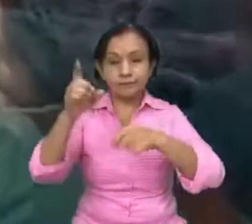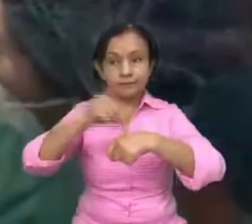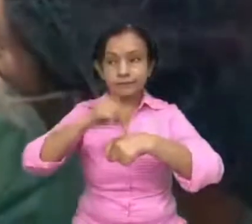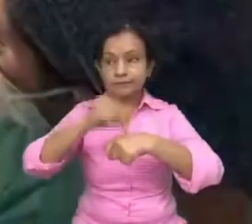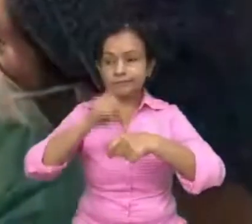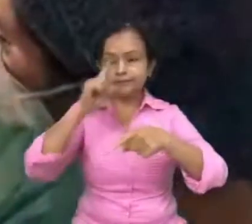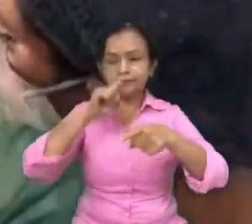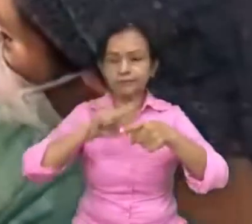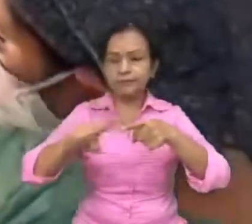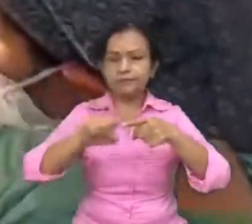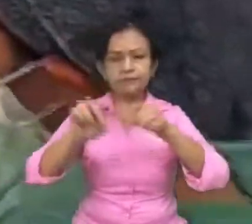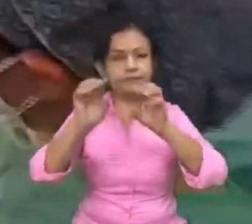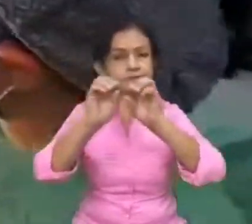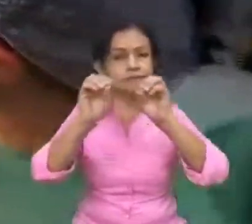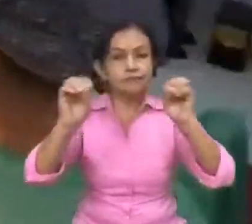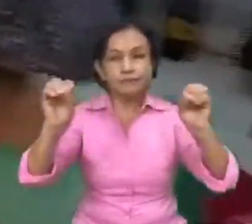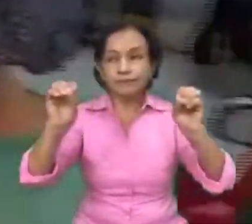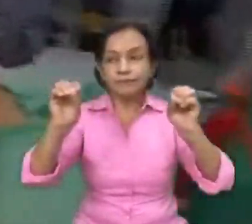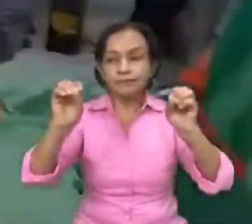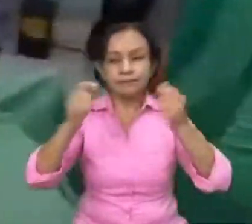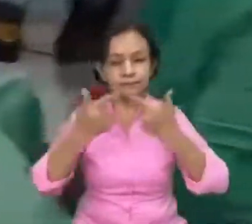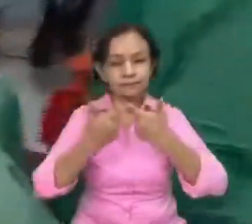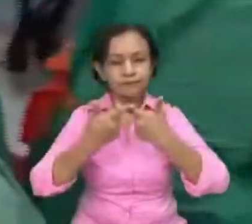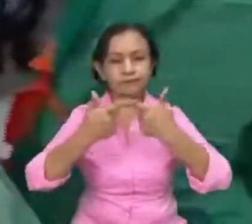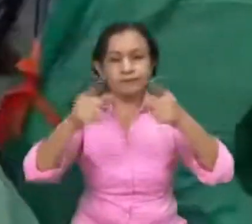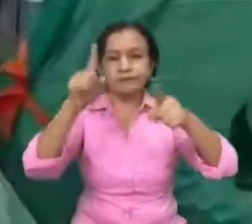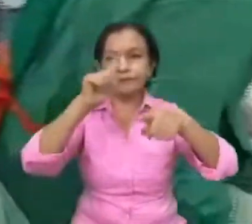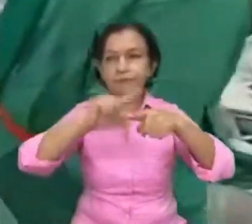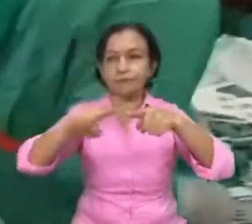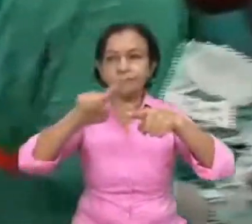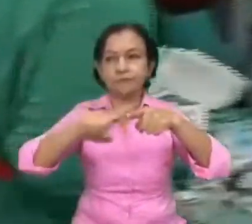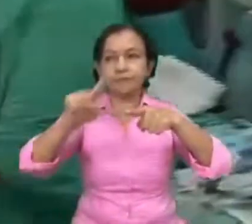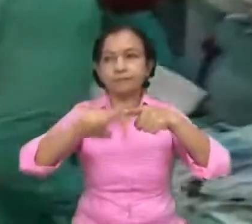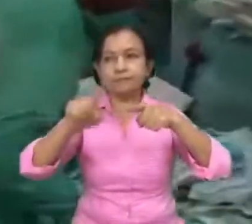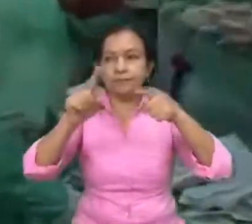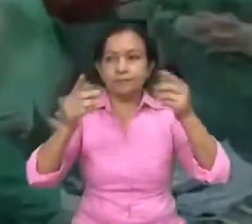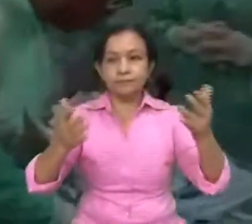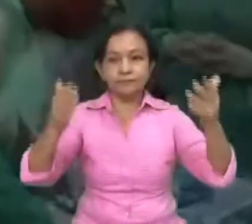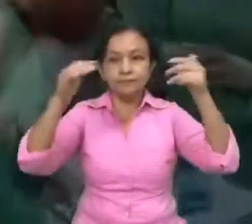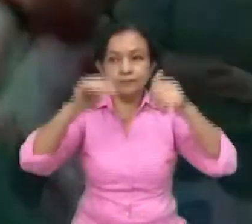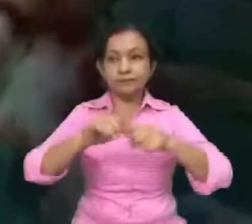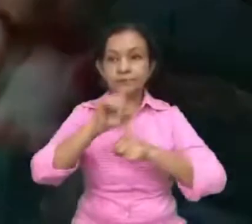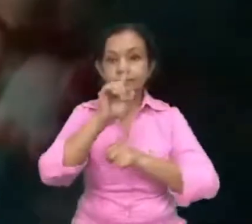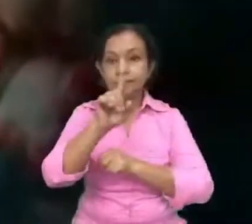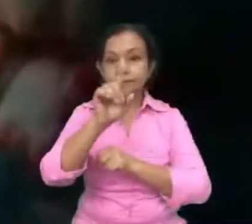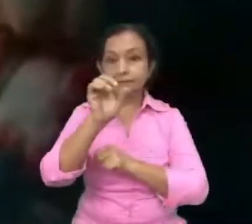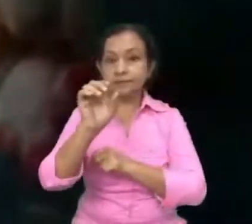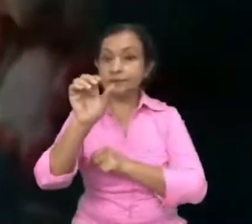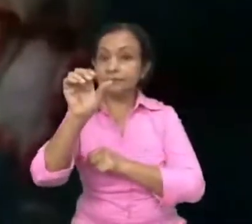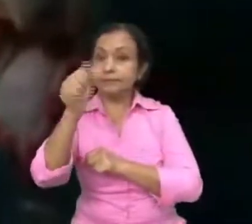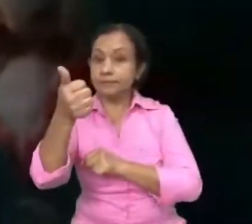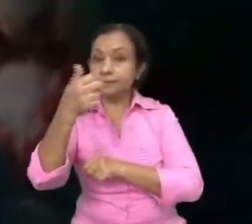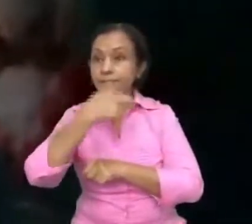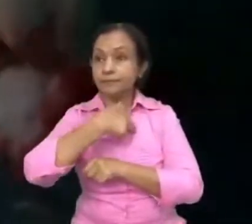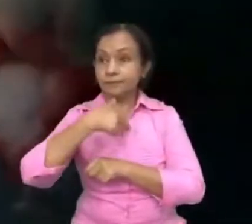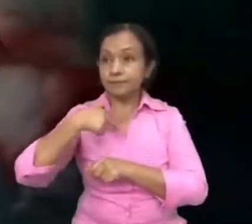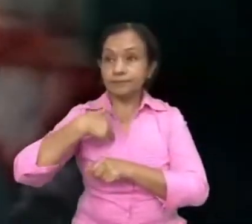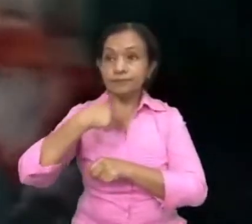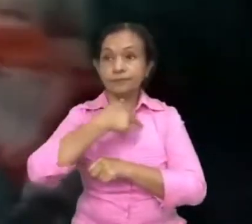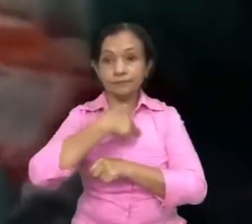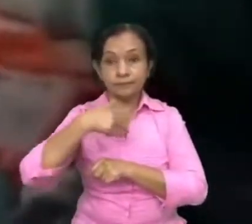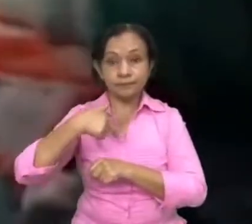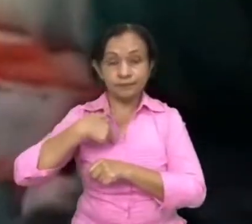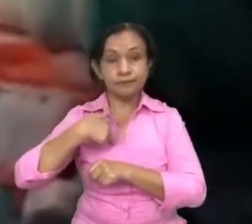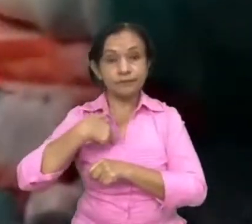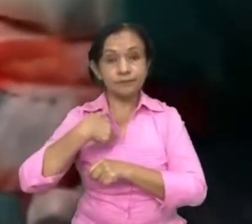sin costo alguno. Una cirugía totalmente gratuita. Hasta este momento, los 106 procedimientos quirúrgicos